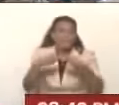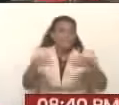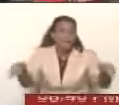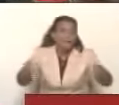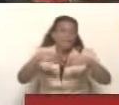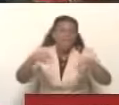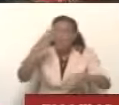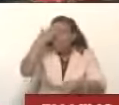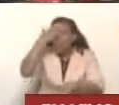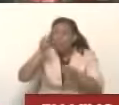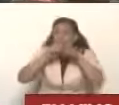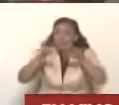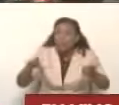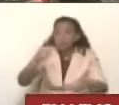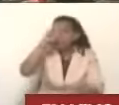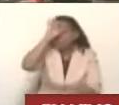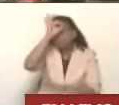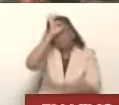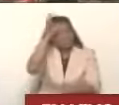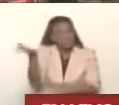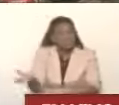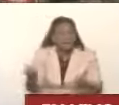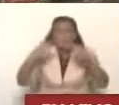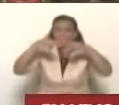¿Cómo se sabe? No sé, pero